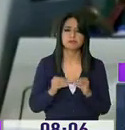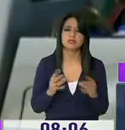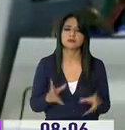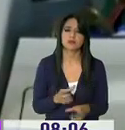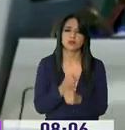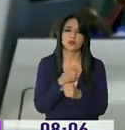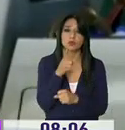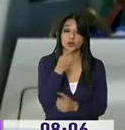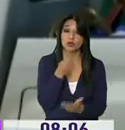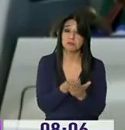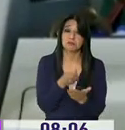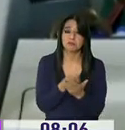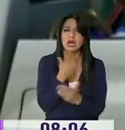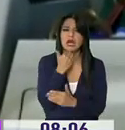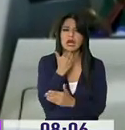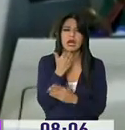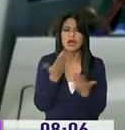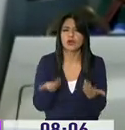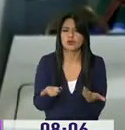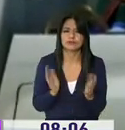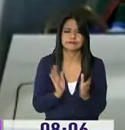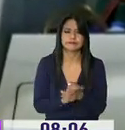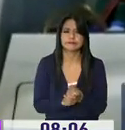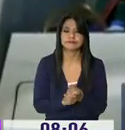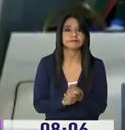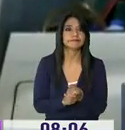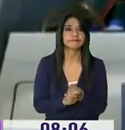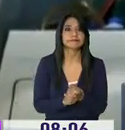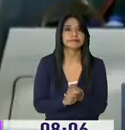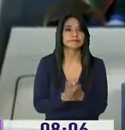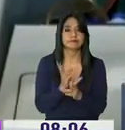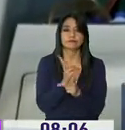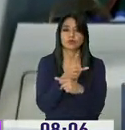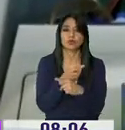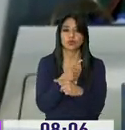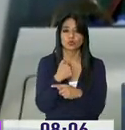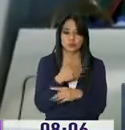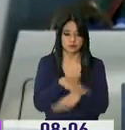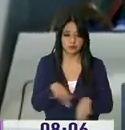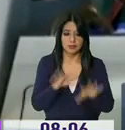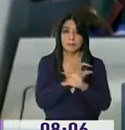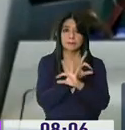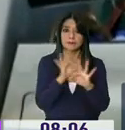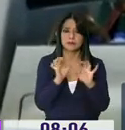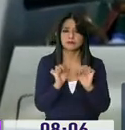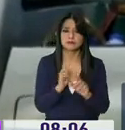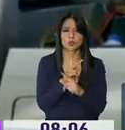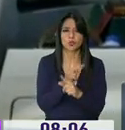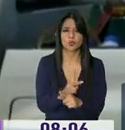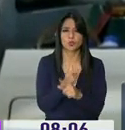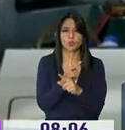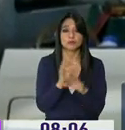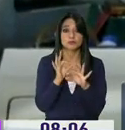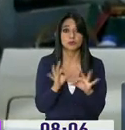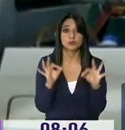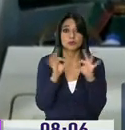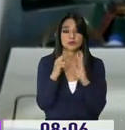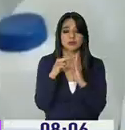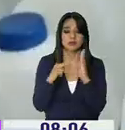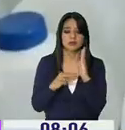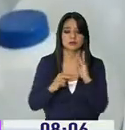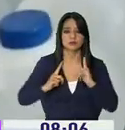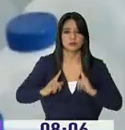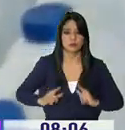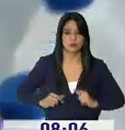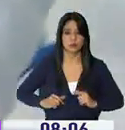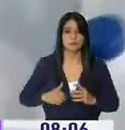momento de comprar cualquier tipo de este tipo de productos para desinfectar. ya que hay que tomar en cuenta el registro sanitario.